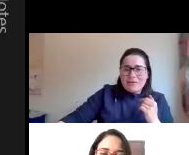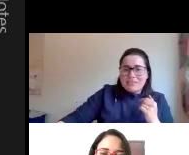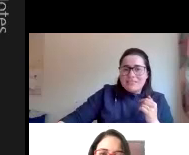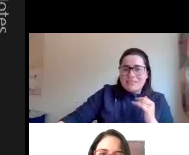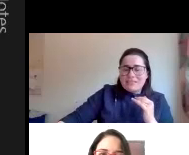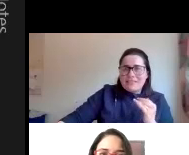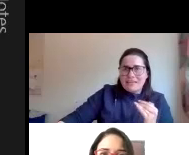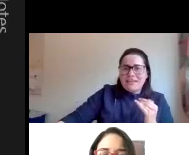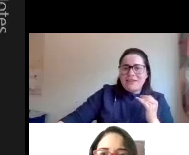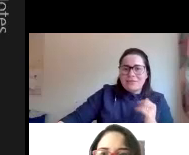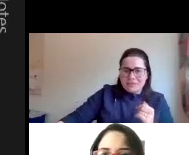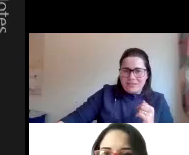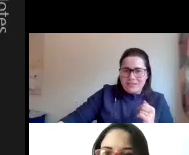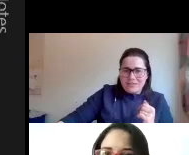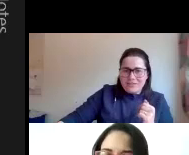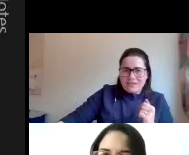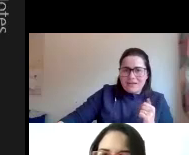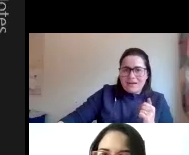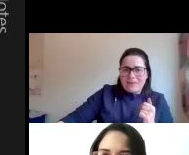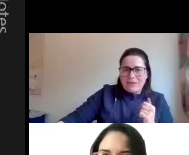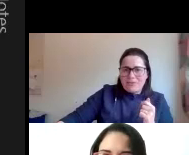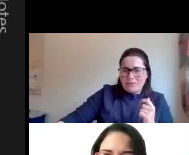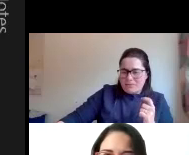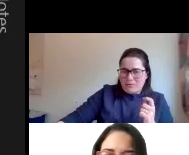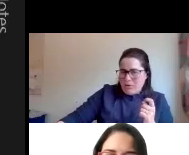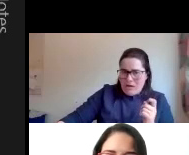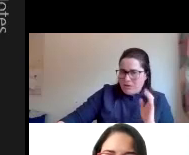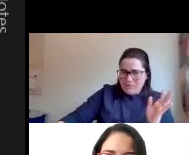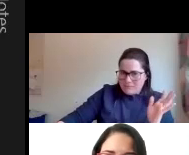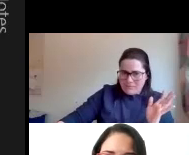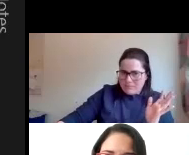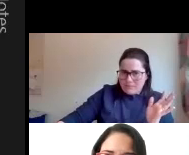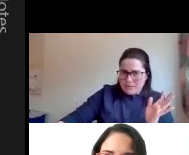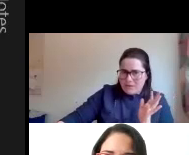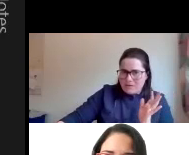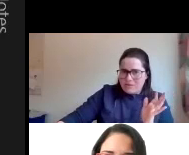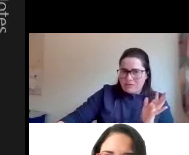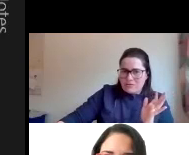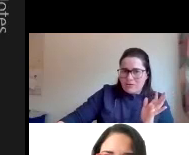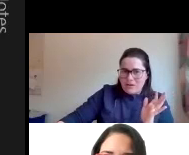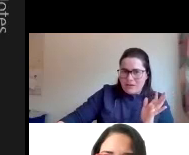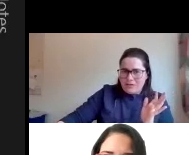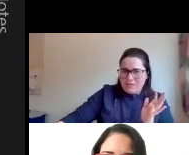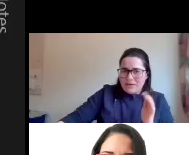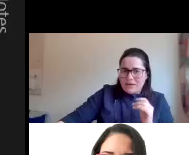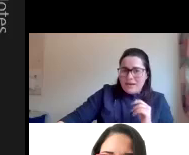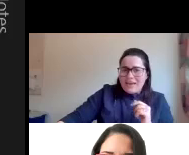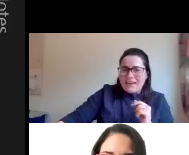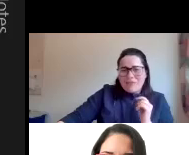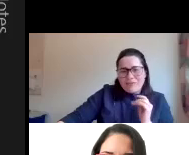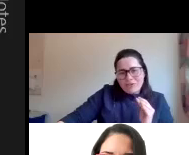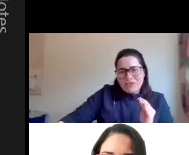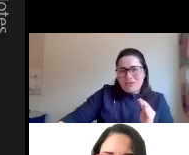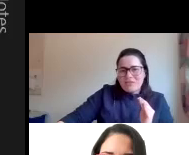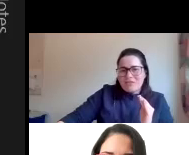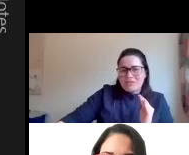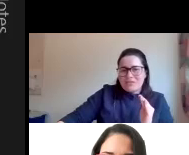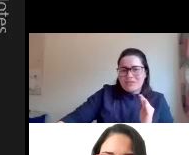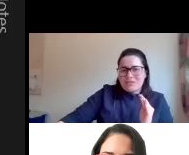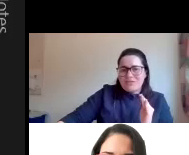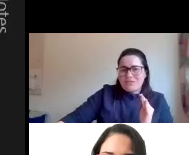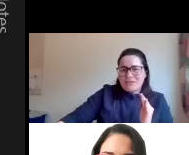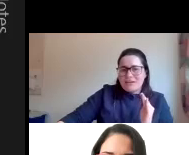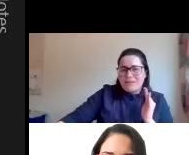lago tiene oxígeno todo el año, porque tiene oxígeno todo el año. En el fondo ya no